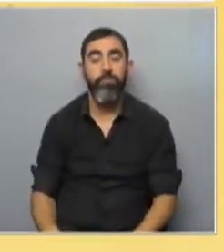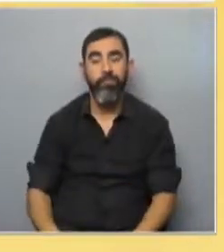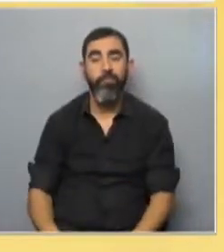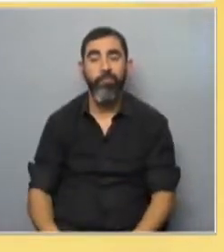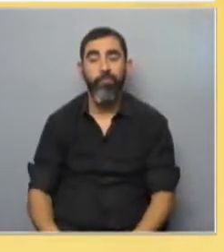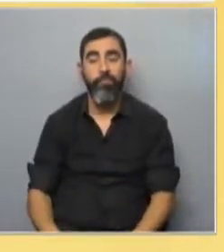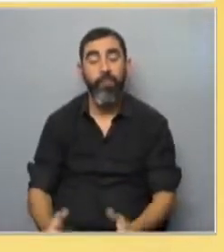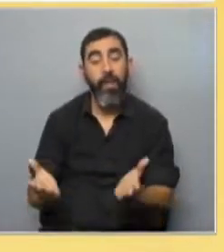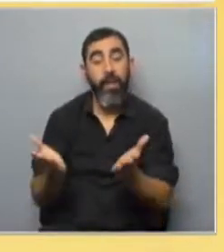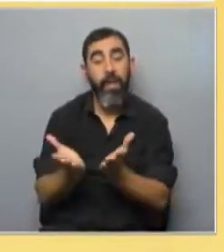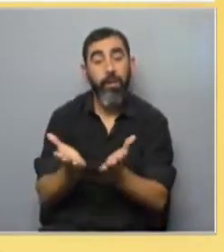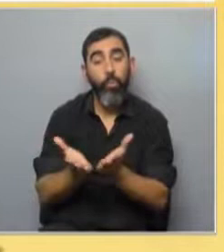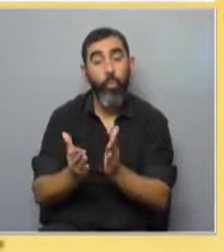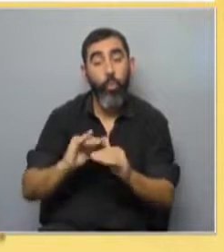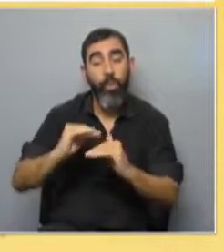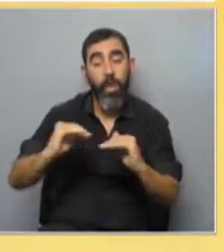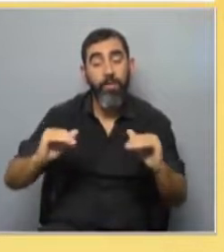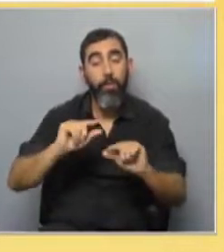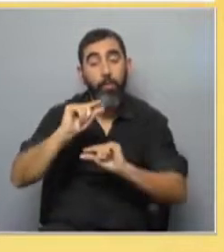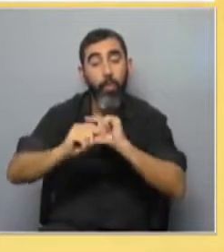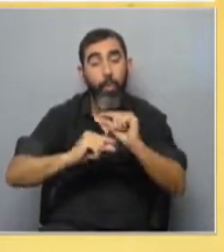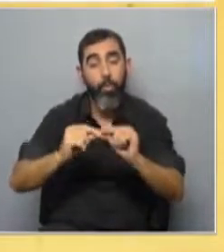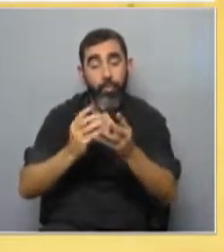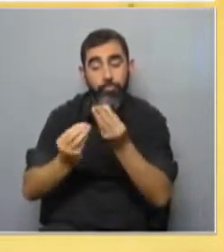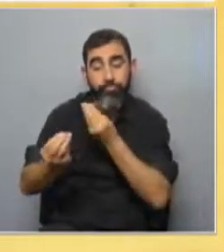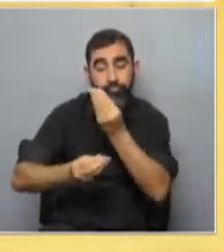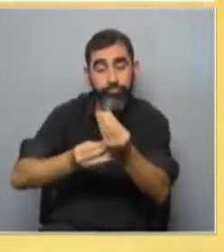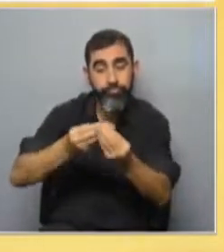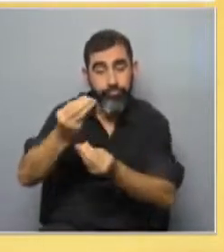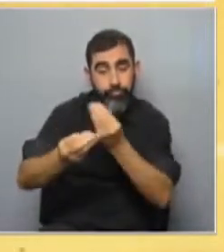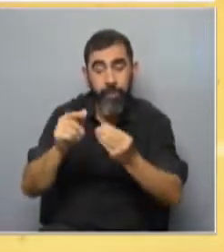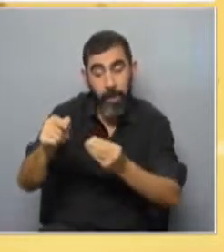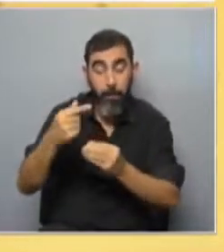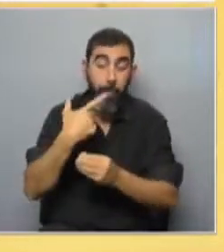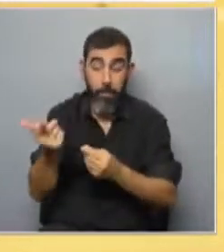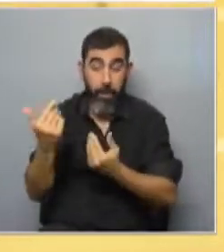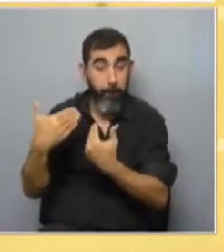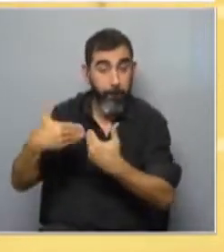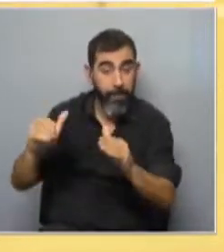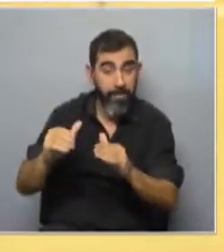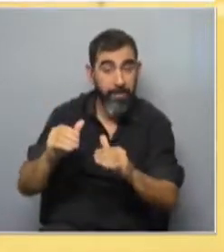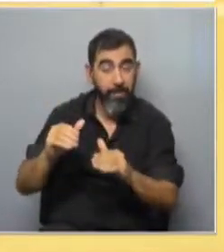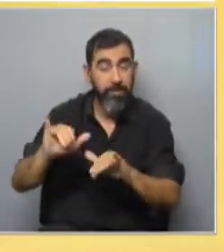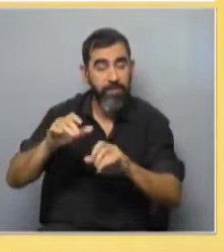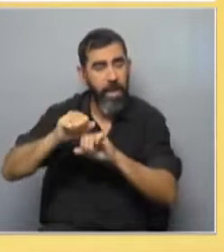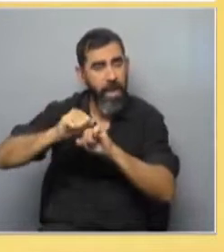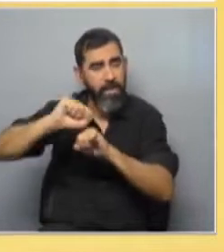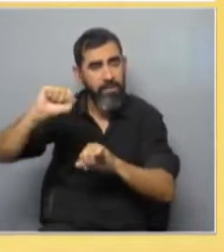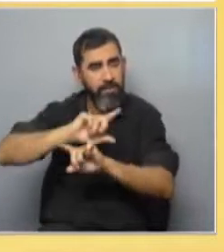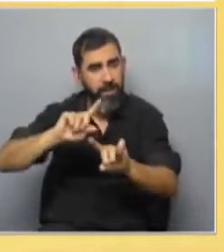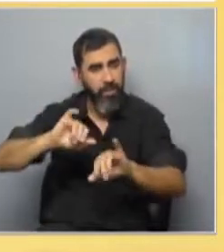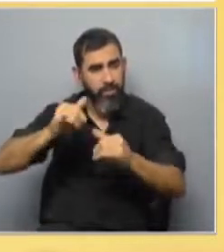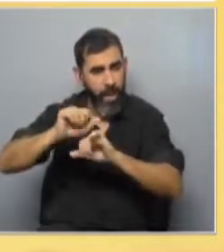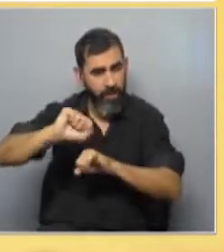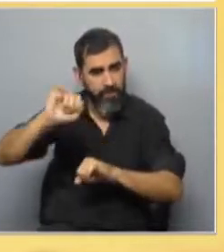los estudiantes se fueron incorporando, como el caso de Sebastián, que empezó, no eras licenciado, ya eras